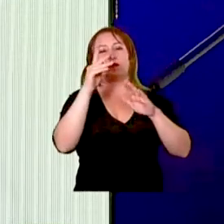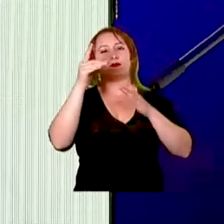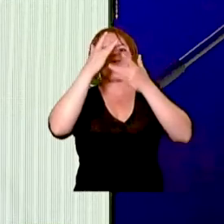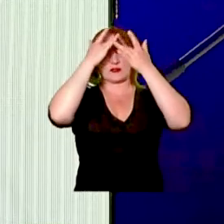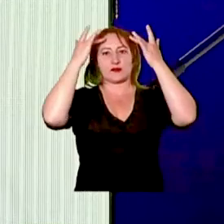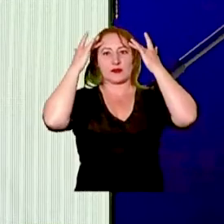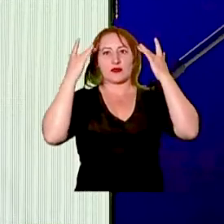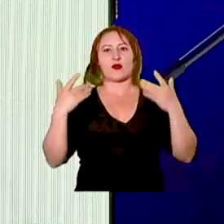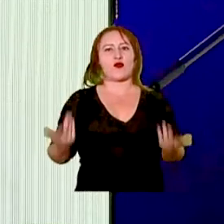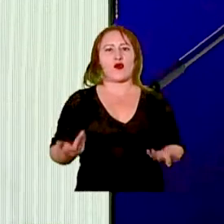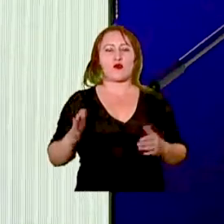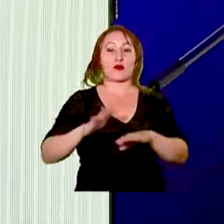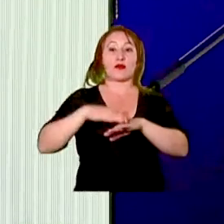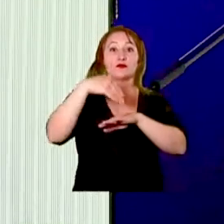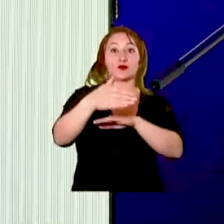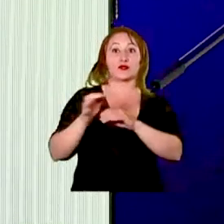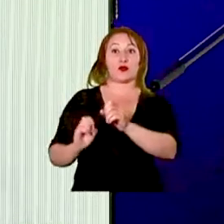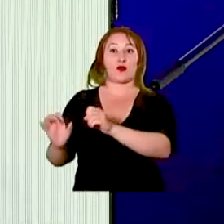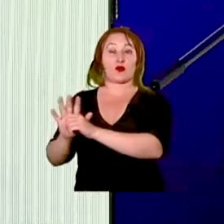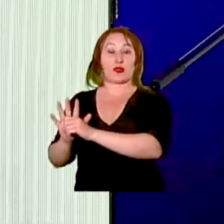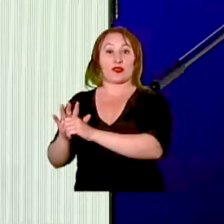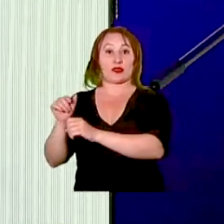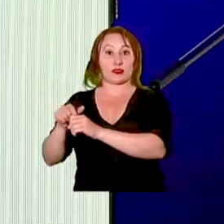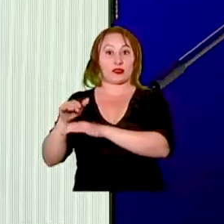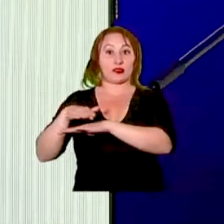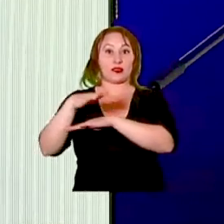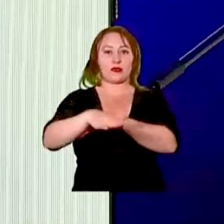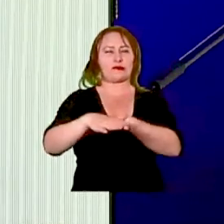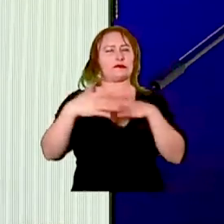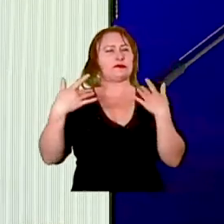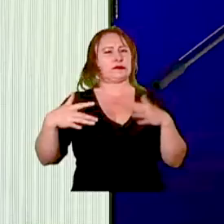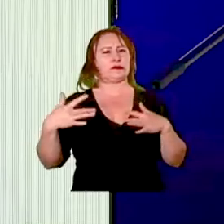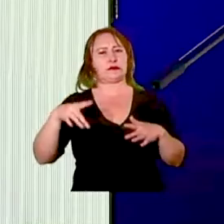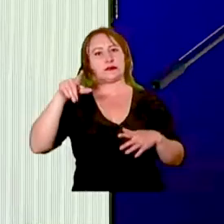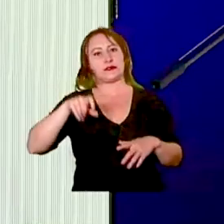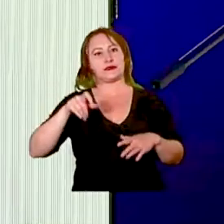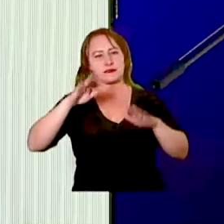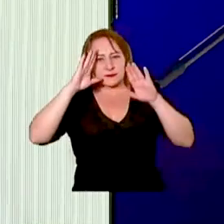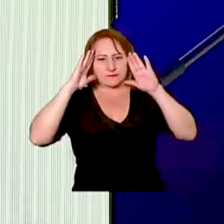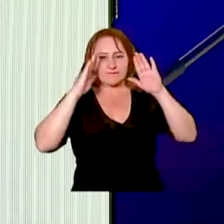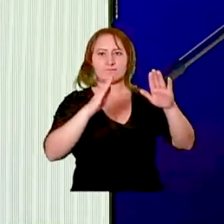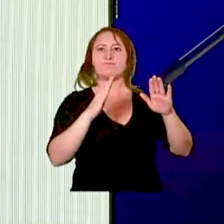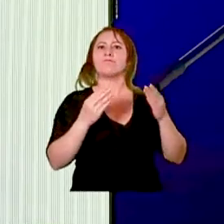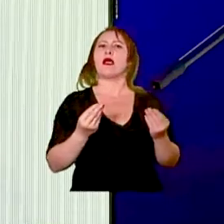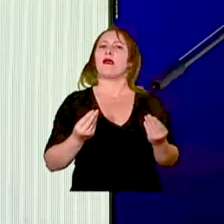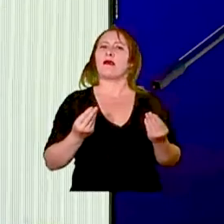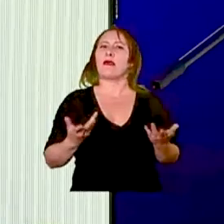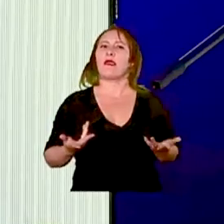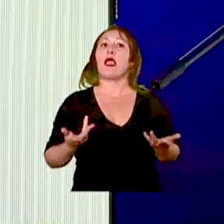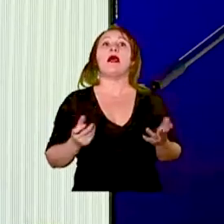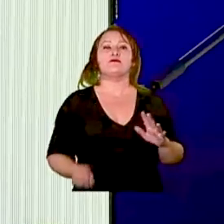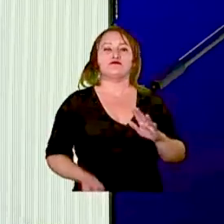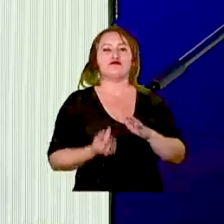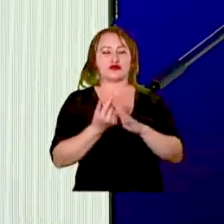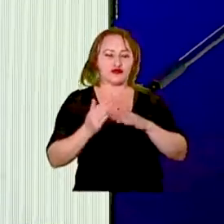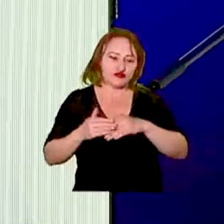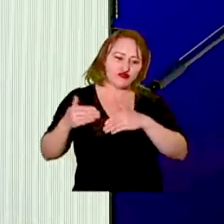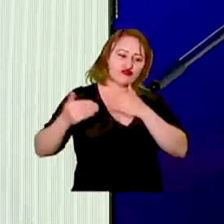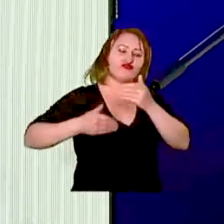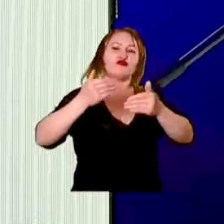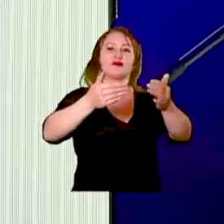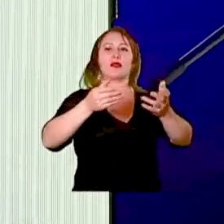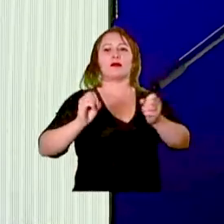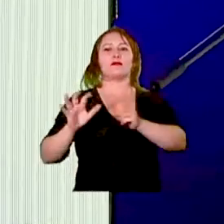salud mental post-COVID que ha resurgido para que también salgamos avante de